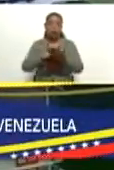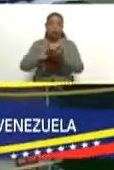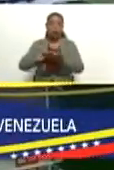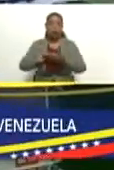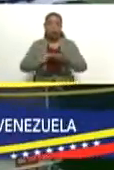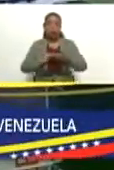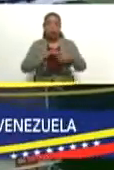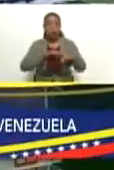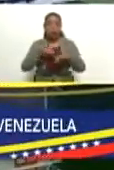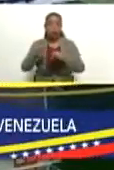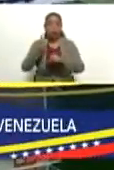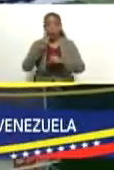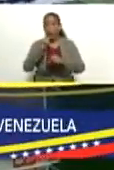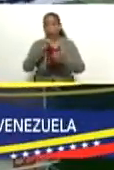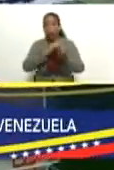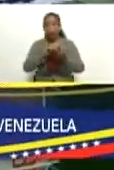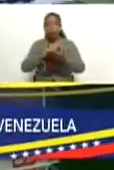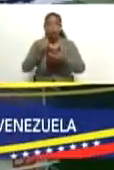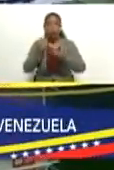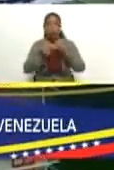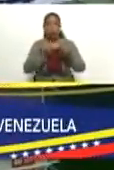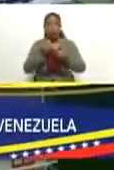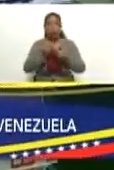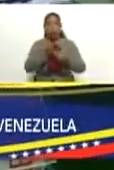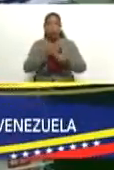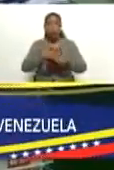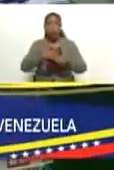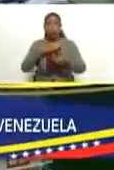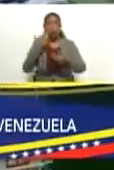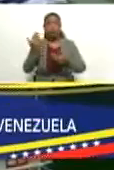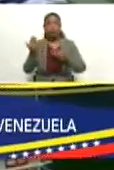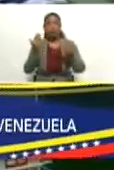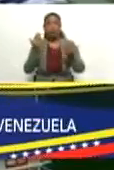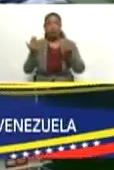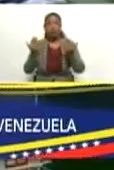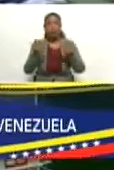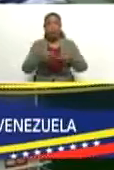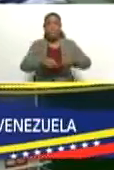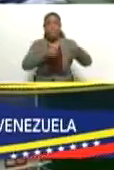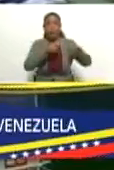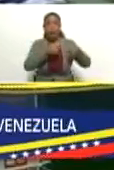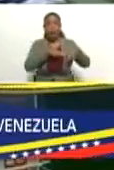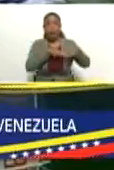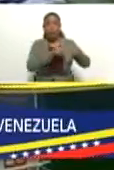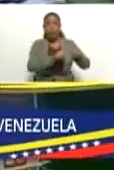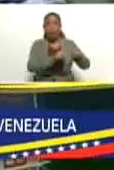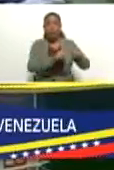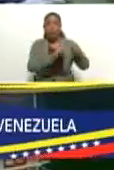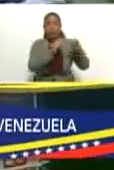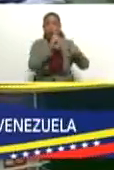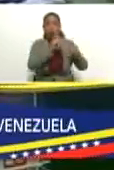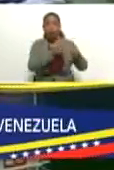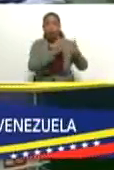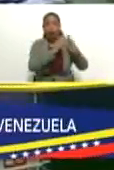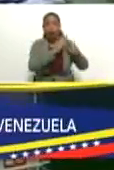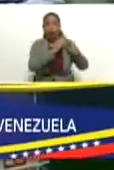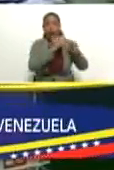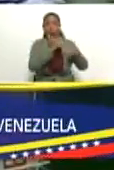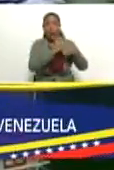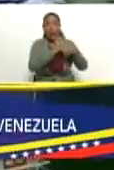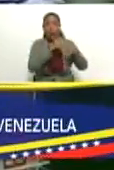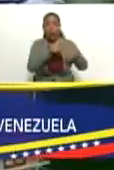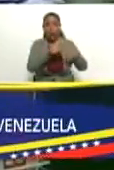El capitalismo no tiene solución. Ustedes pueden comparar el mercado capitalista, un apartamento como este.